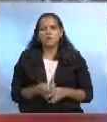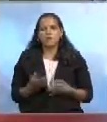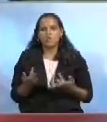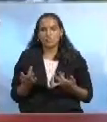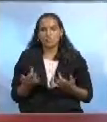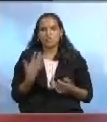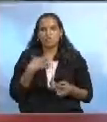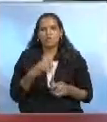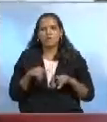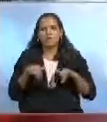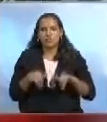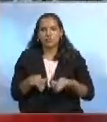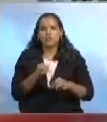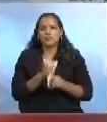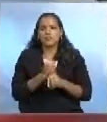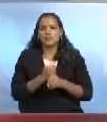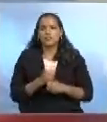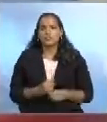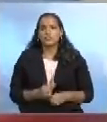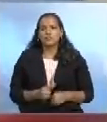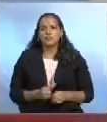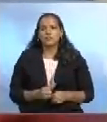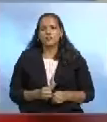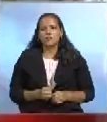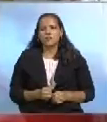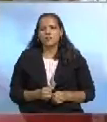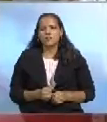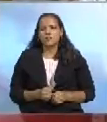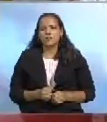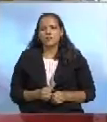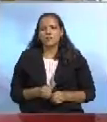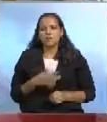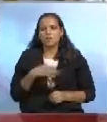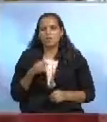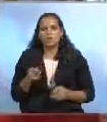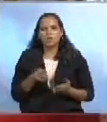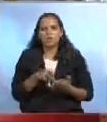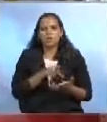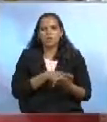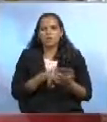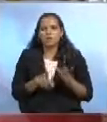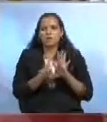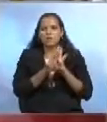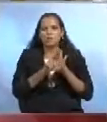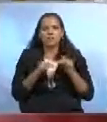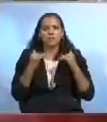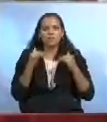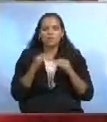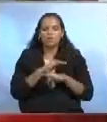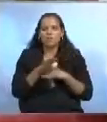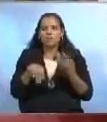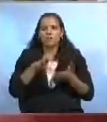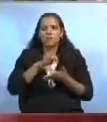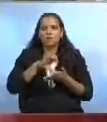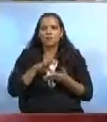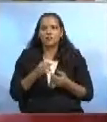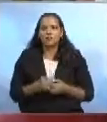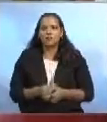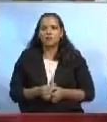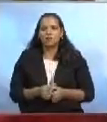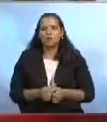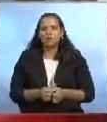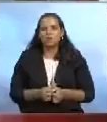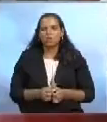espera para que continúe liderando la Cámara de Comercio. Sigue un proceso judicial como cualquier ciudadano que tenga